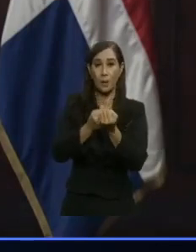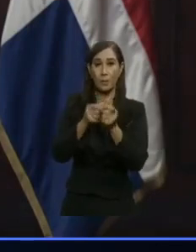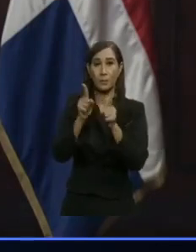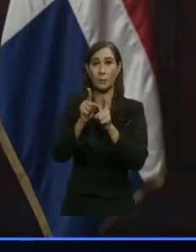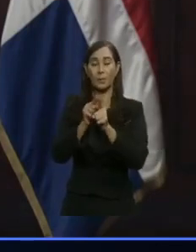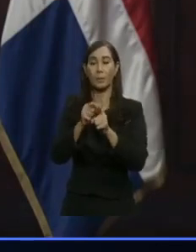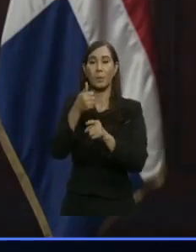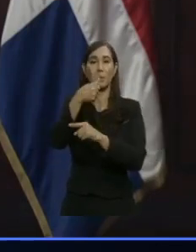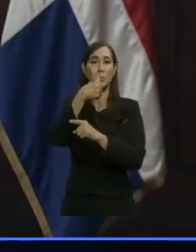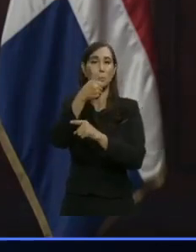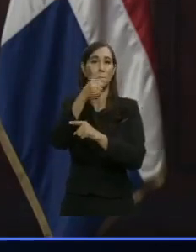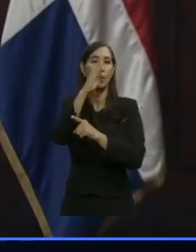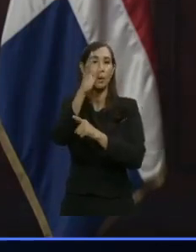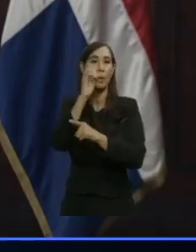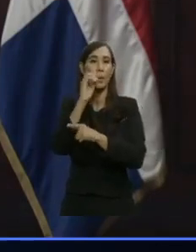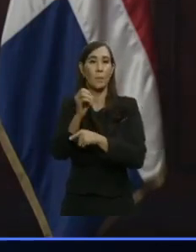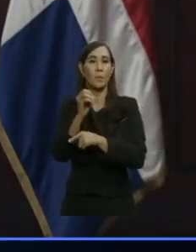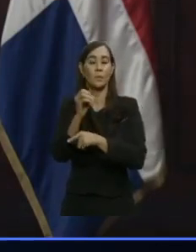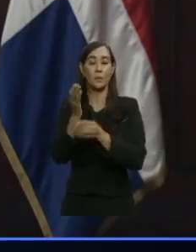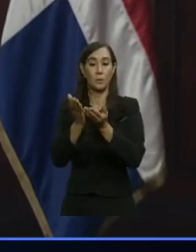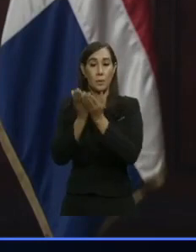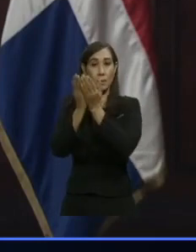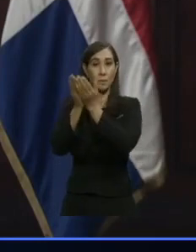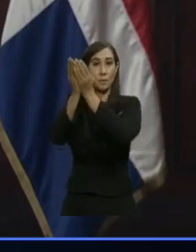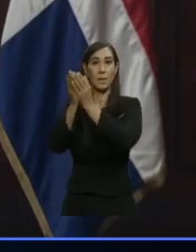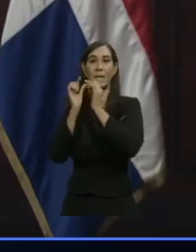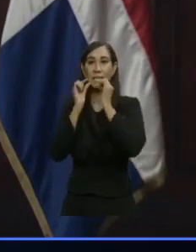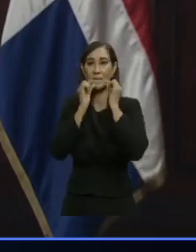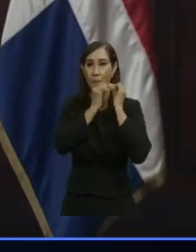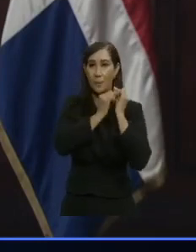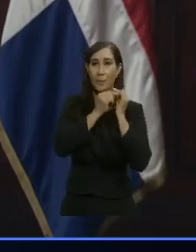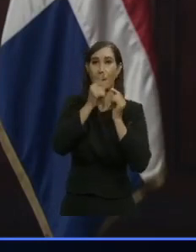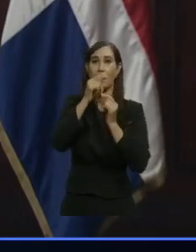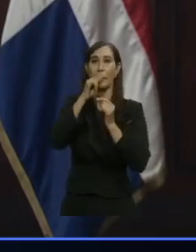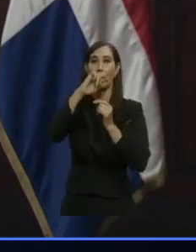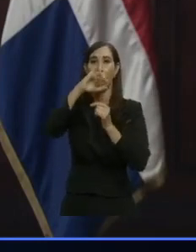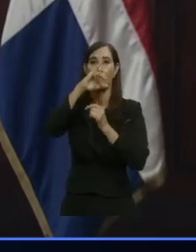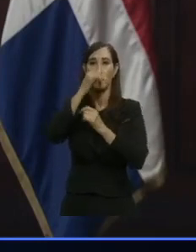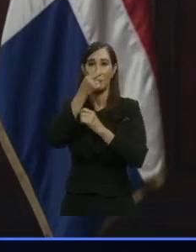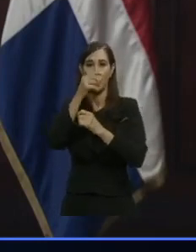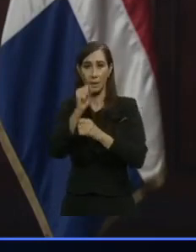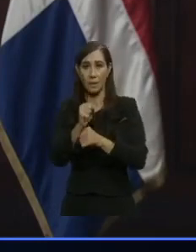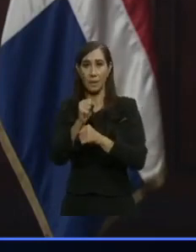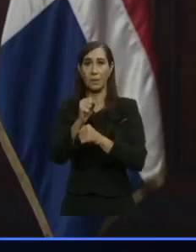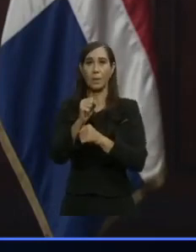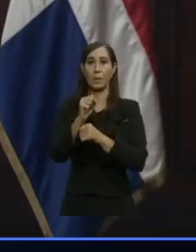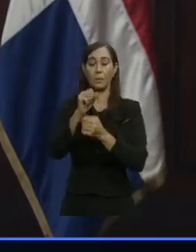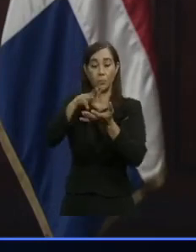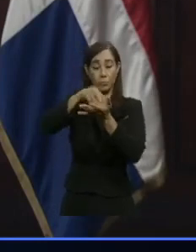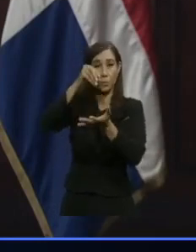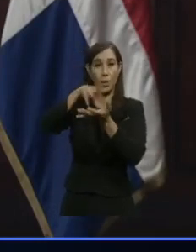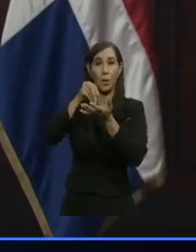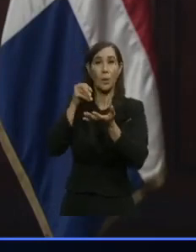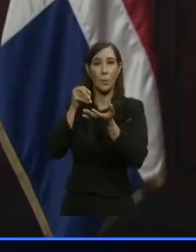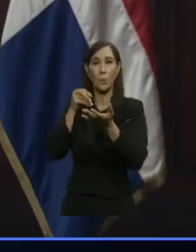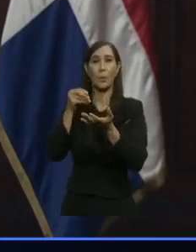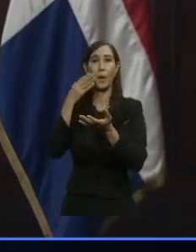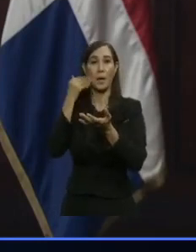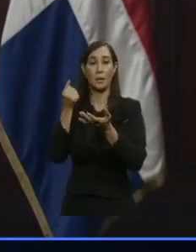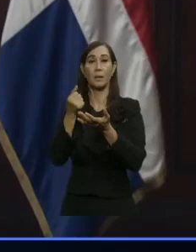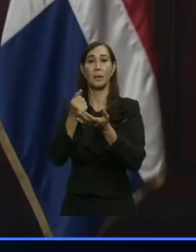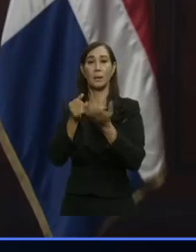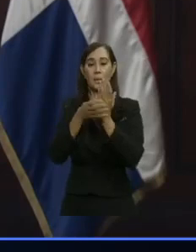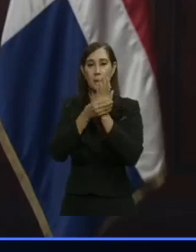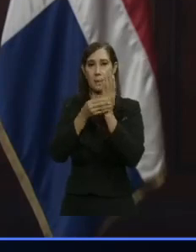del tiempo de duración que siempre es algo interesante analizar en los discursos presidenciales y en virtud de eso entonces considerar el impacto que